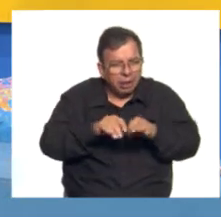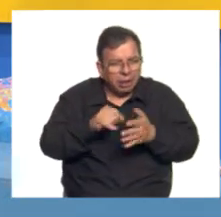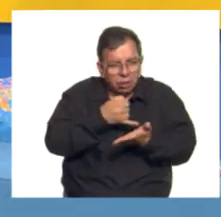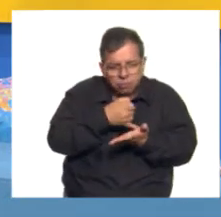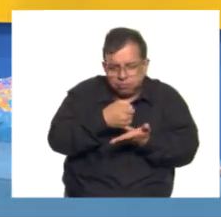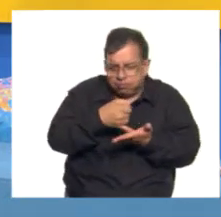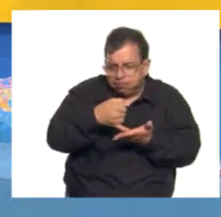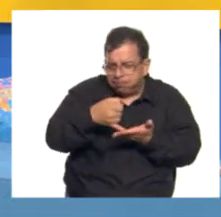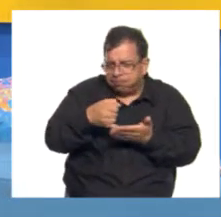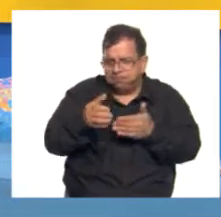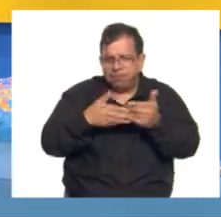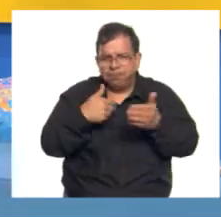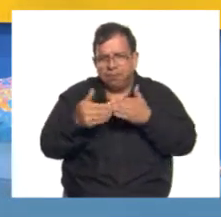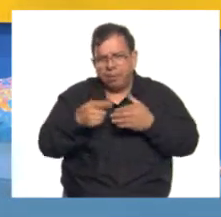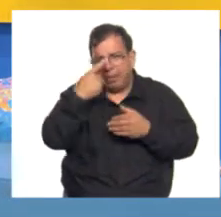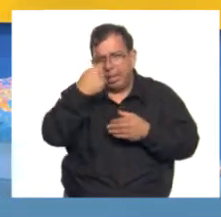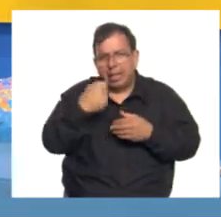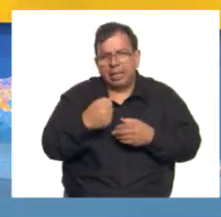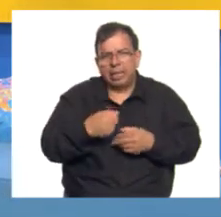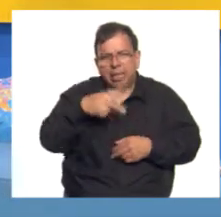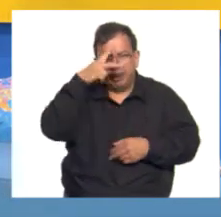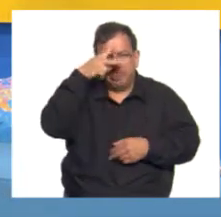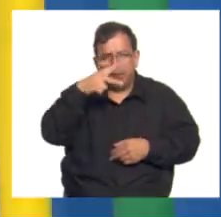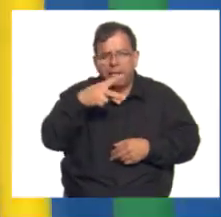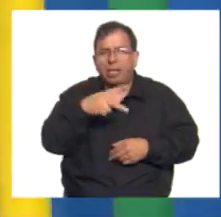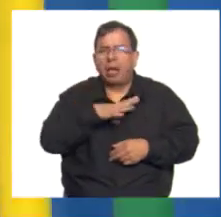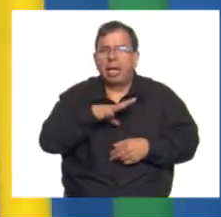procurar que México pudiera alcanzar la autonomía económica.